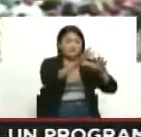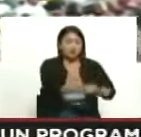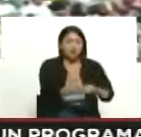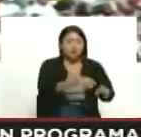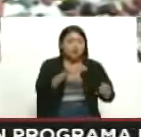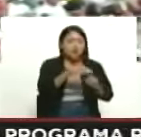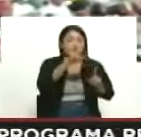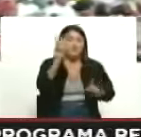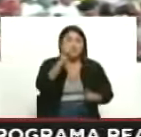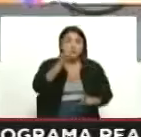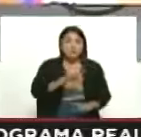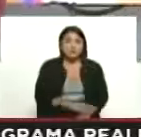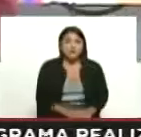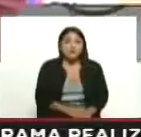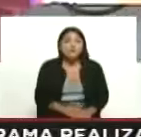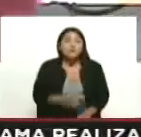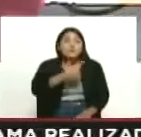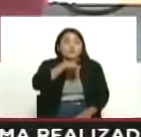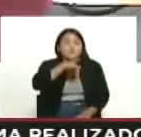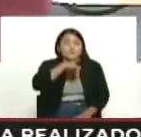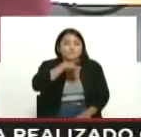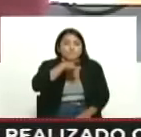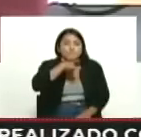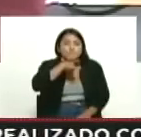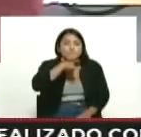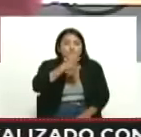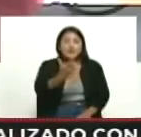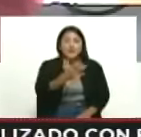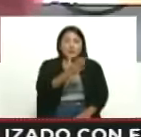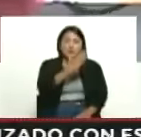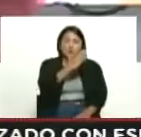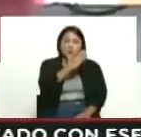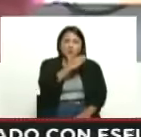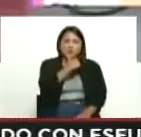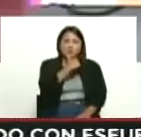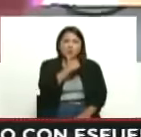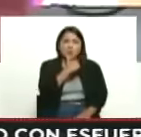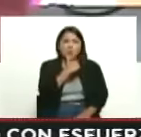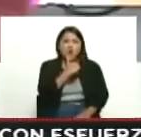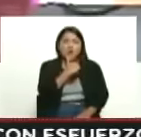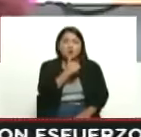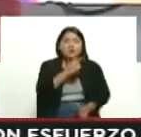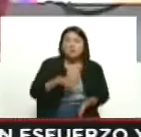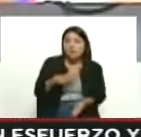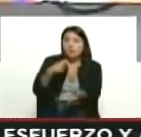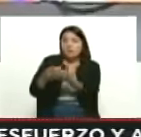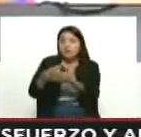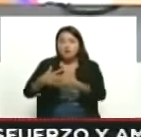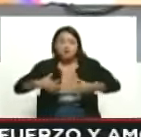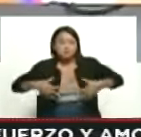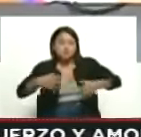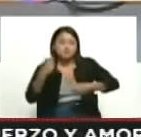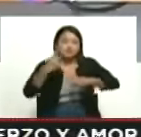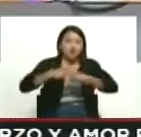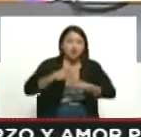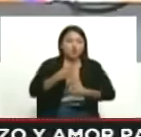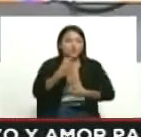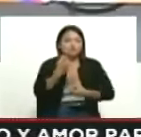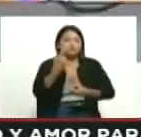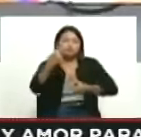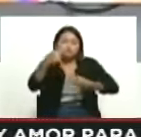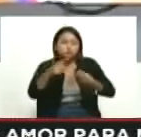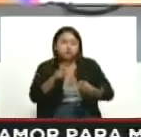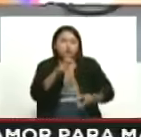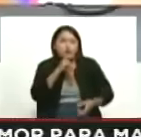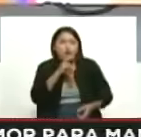Y no tienen ninguna vergüenza para admitirlo y decirle a ellos, te vamos a pagar con las riquezas de Venezuela. Te vamos a pagar